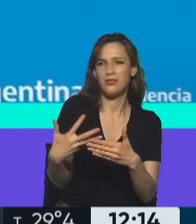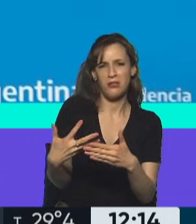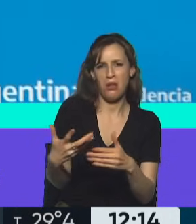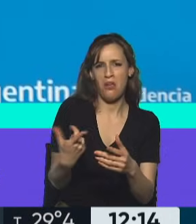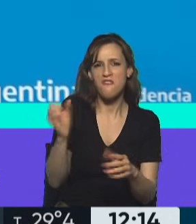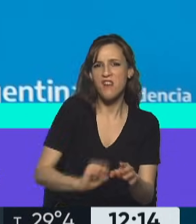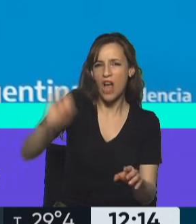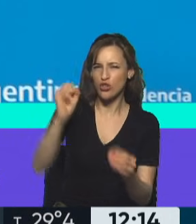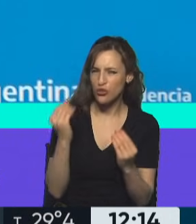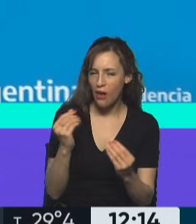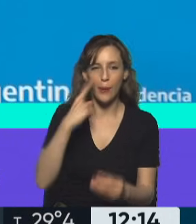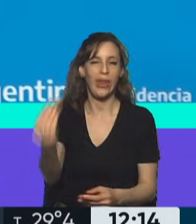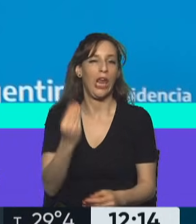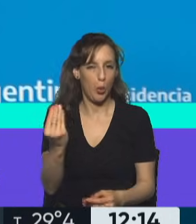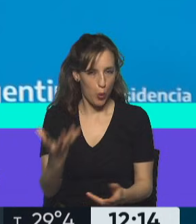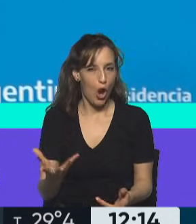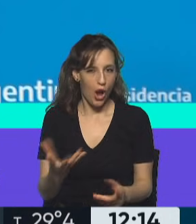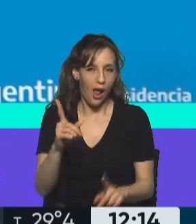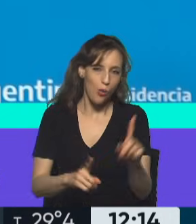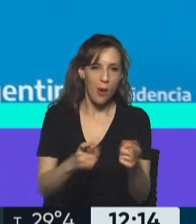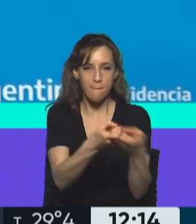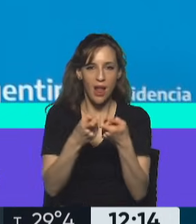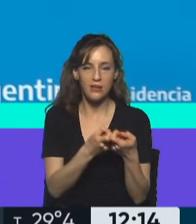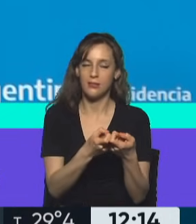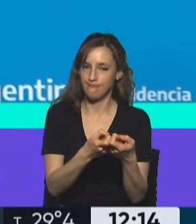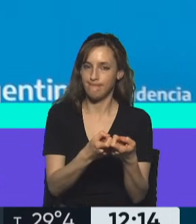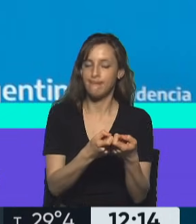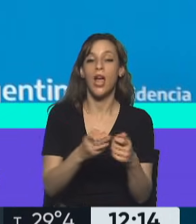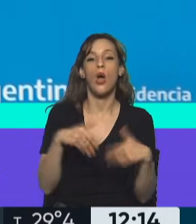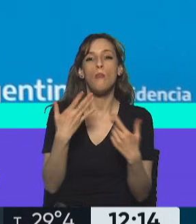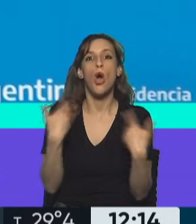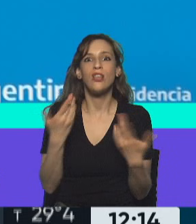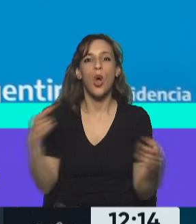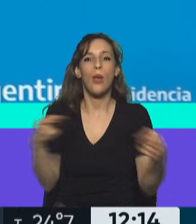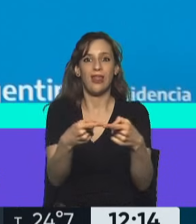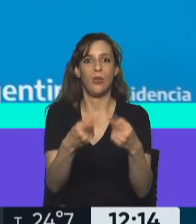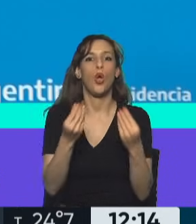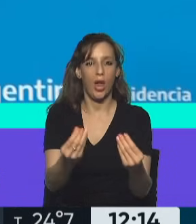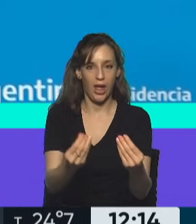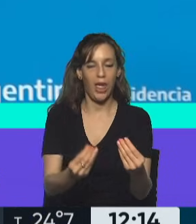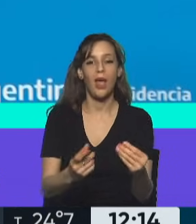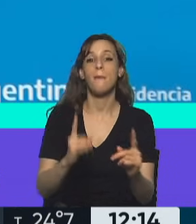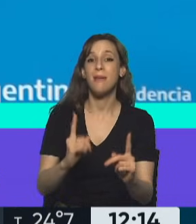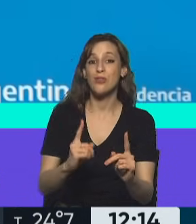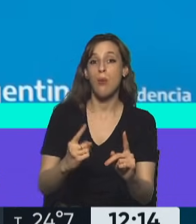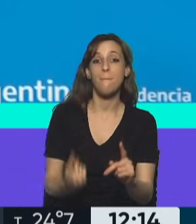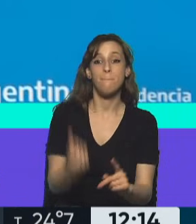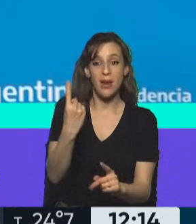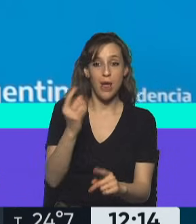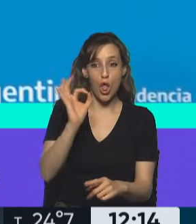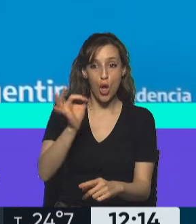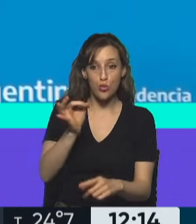incremento de precios que se llevó adelante. Por eso, esta idea de retrotraer los precios al 1 de octubre, de